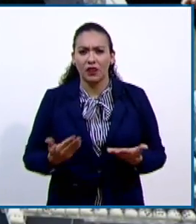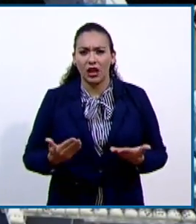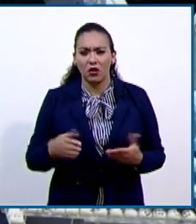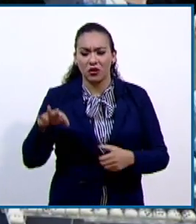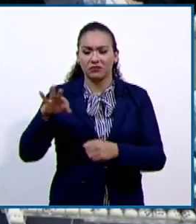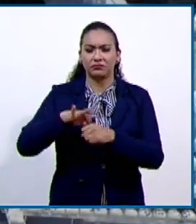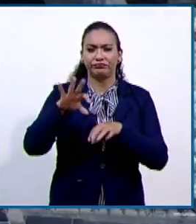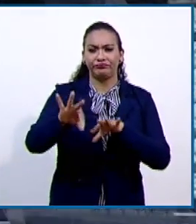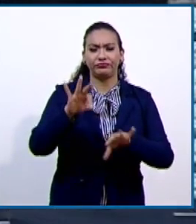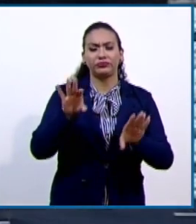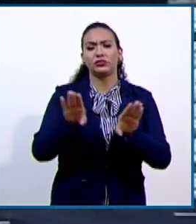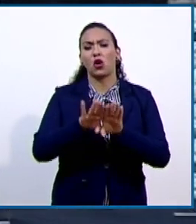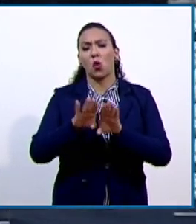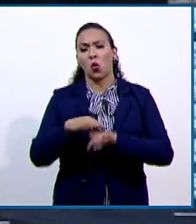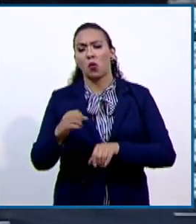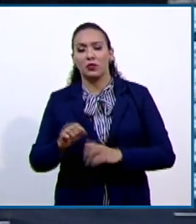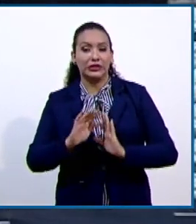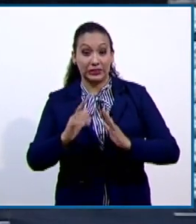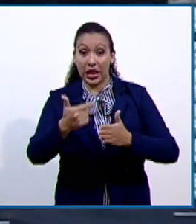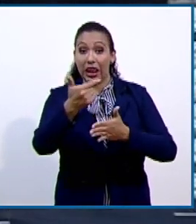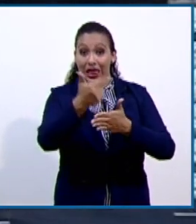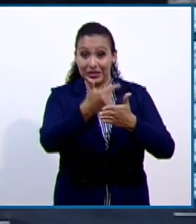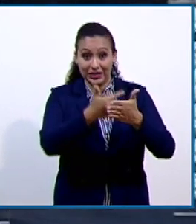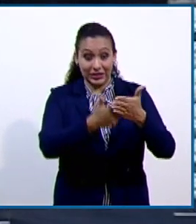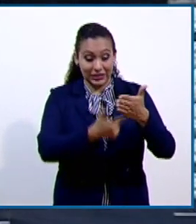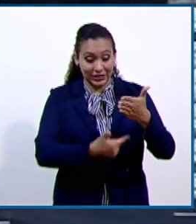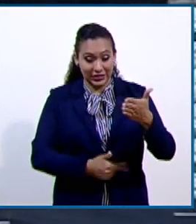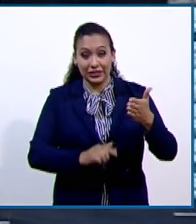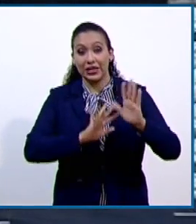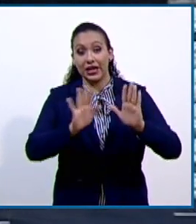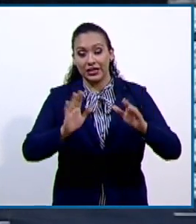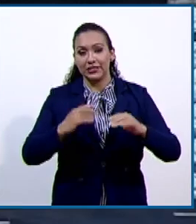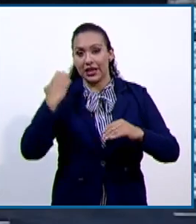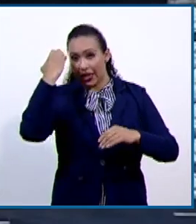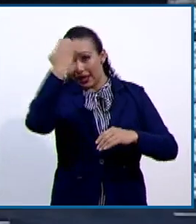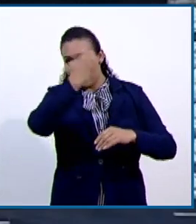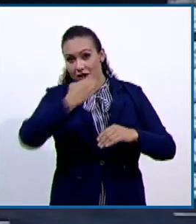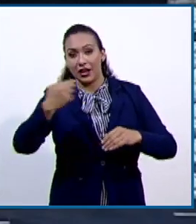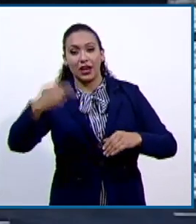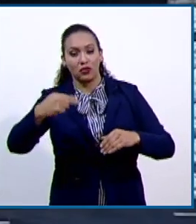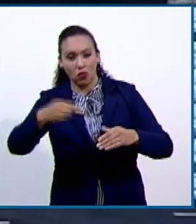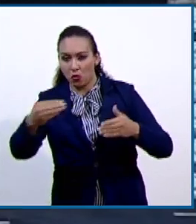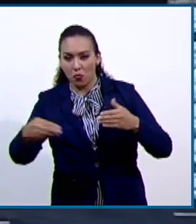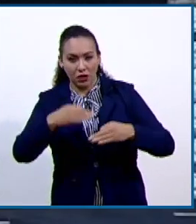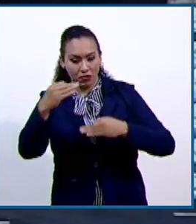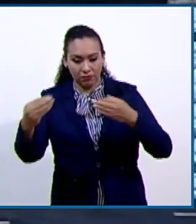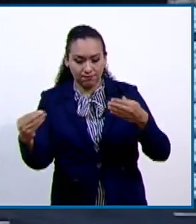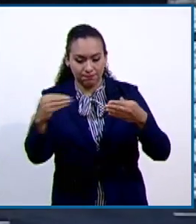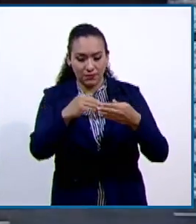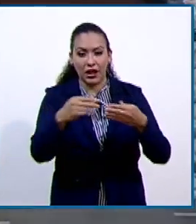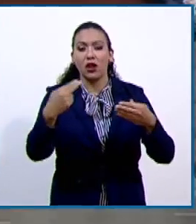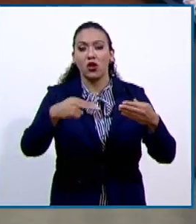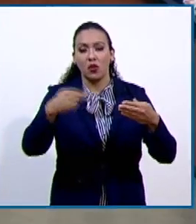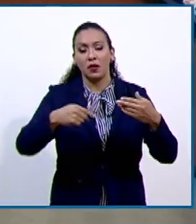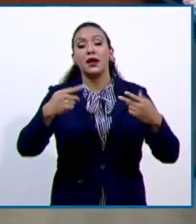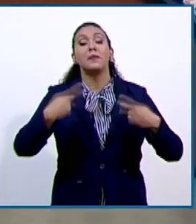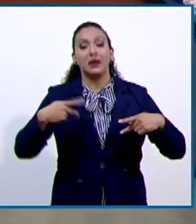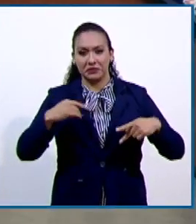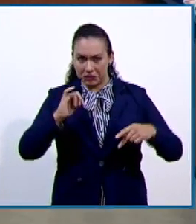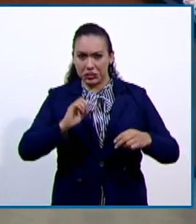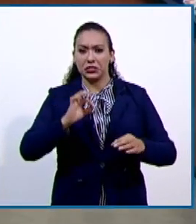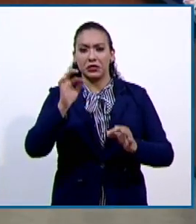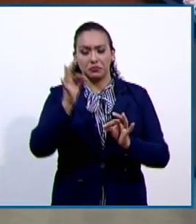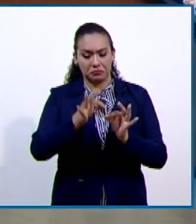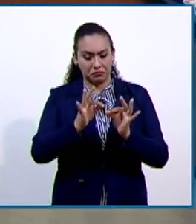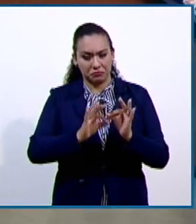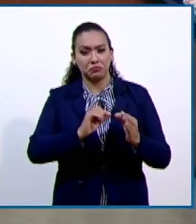se realizará con las listas ya publicadas por el Comité de Evaluación del Poder Judicial de aspirantes que cumplieron con los requisitos de